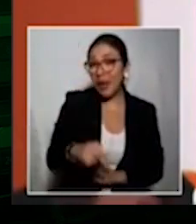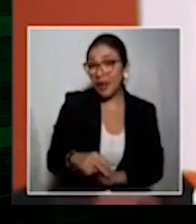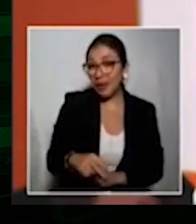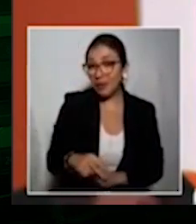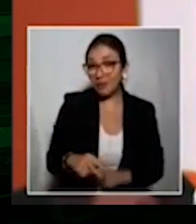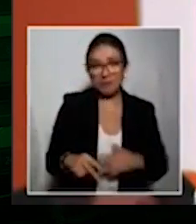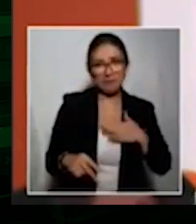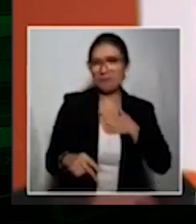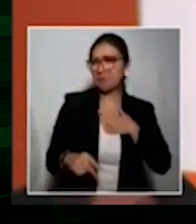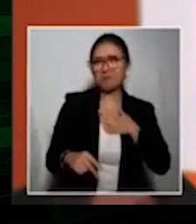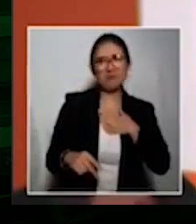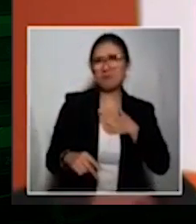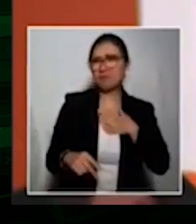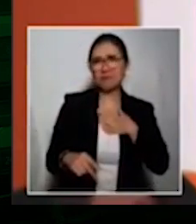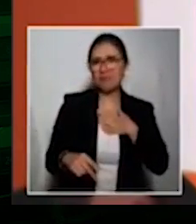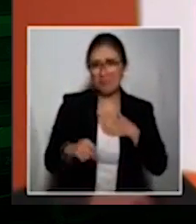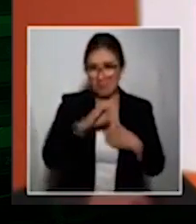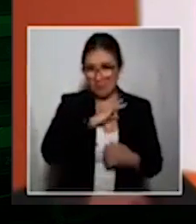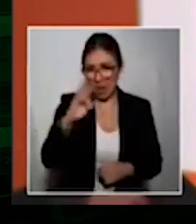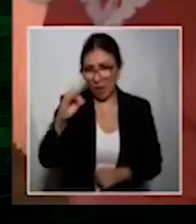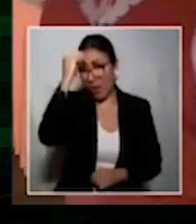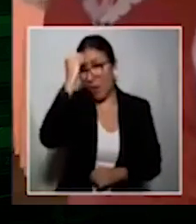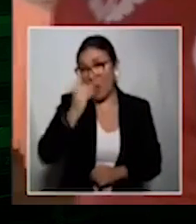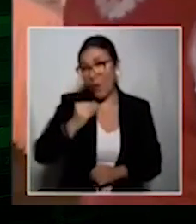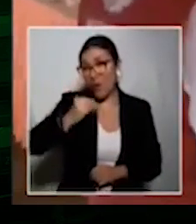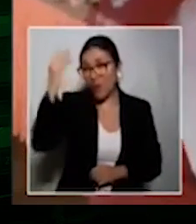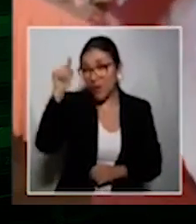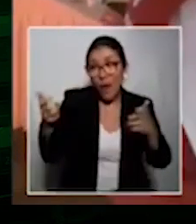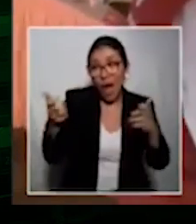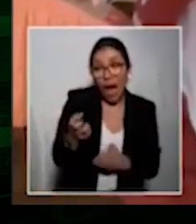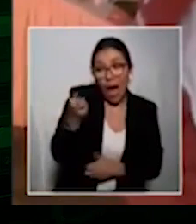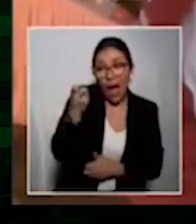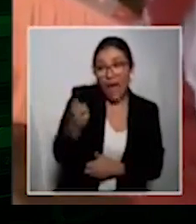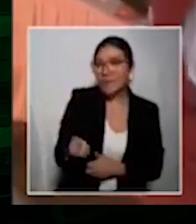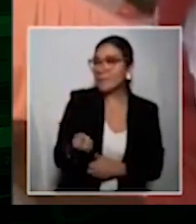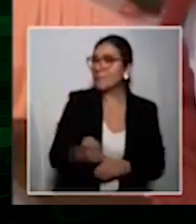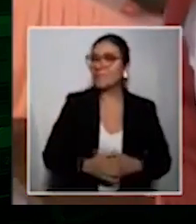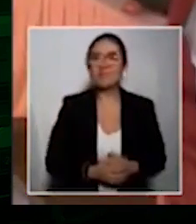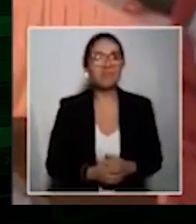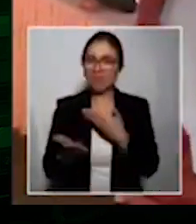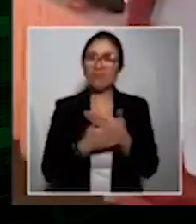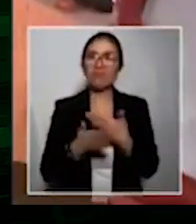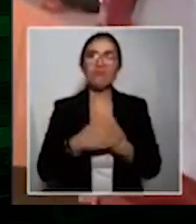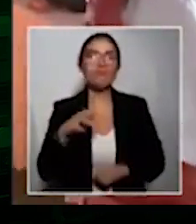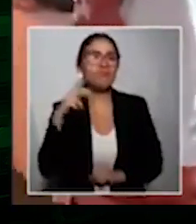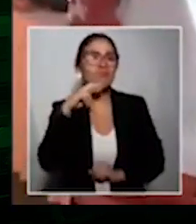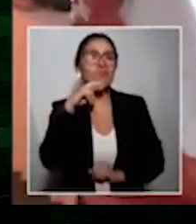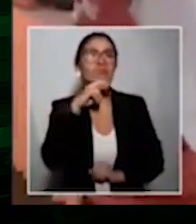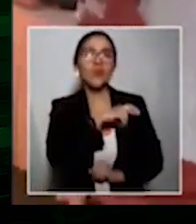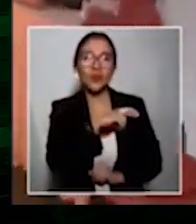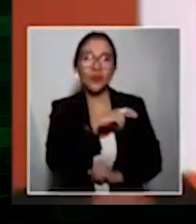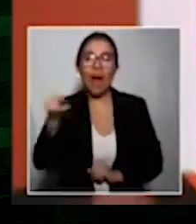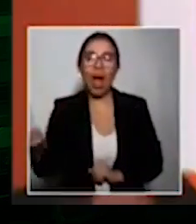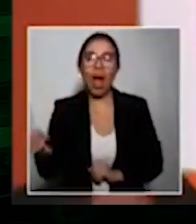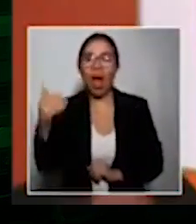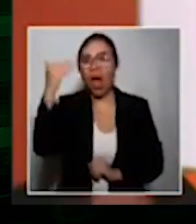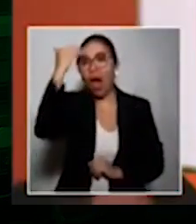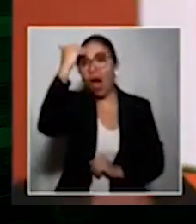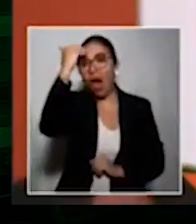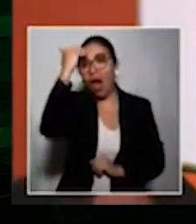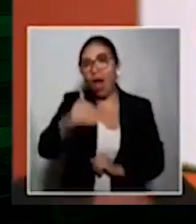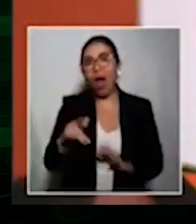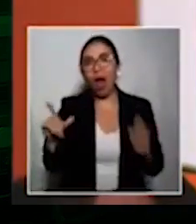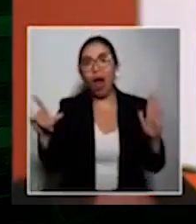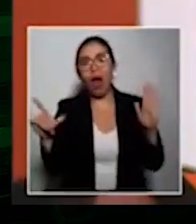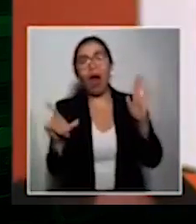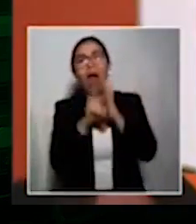nosotros vamos a olvidar lo que hicieron y que muy pronto van a saber lo que